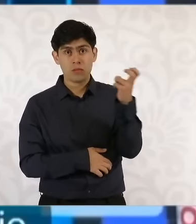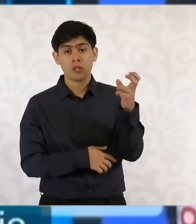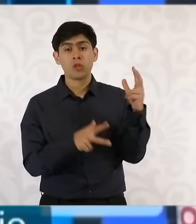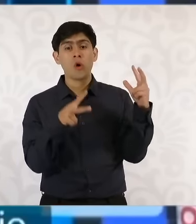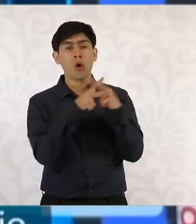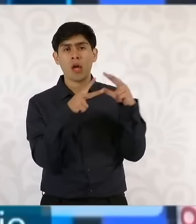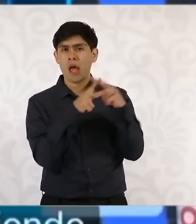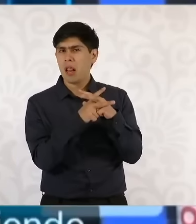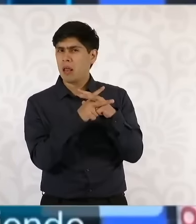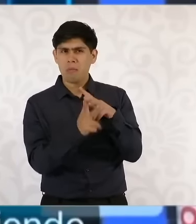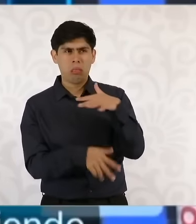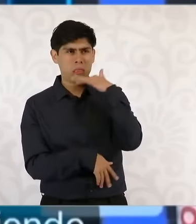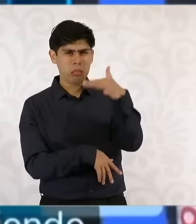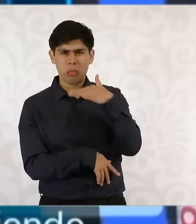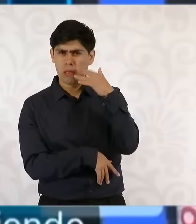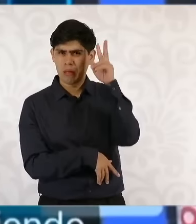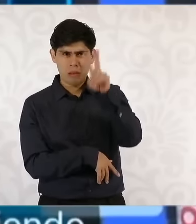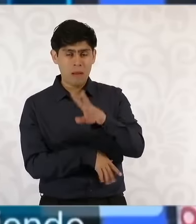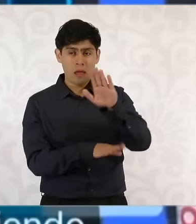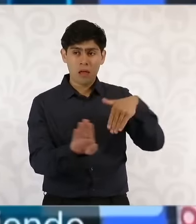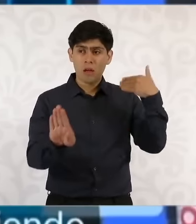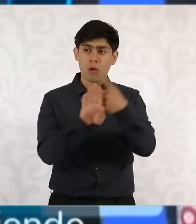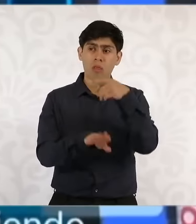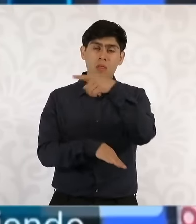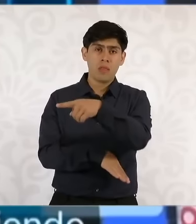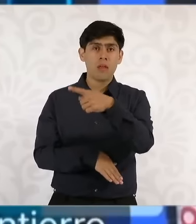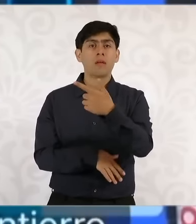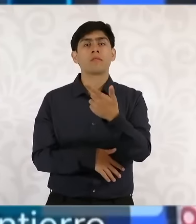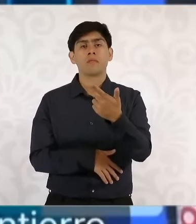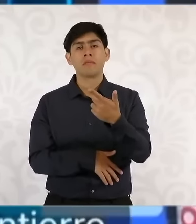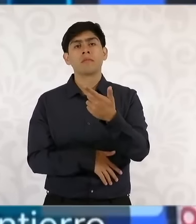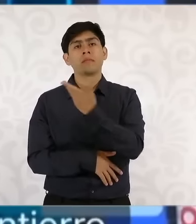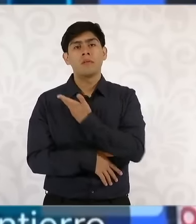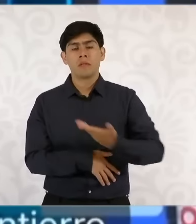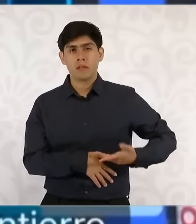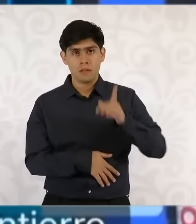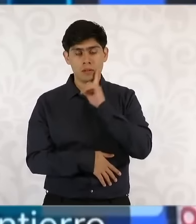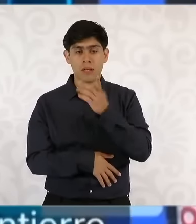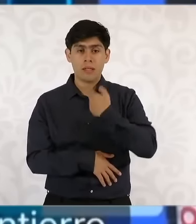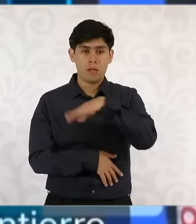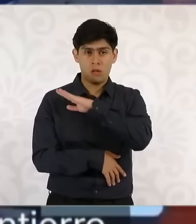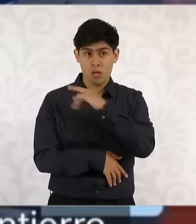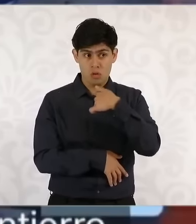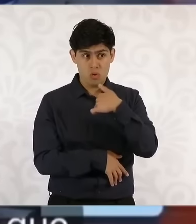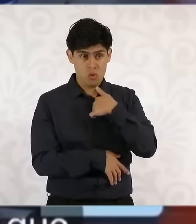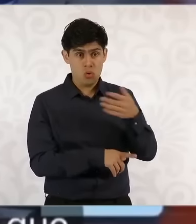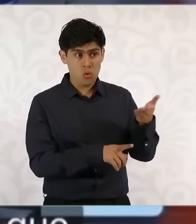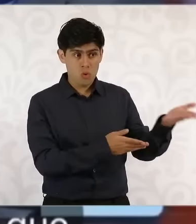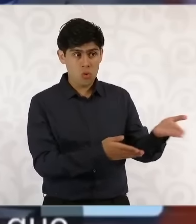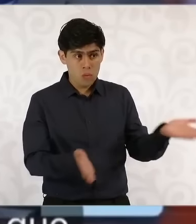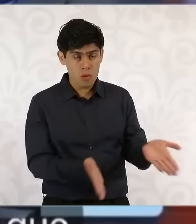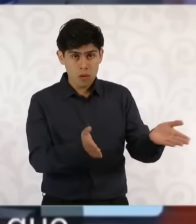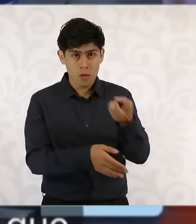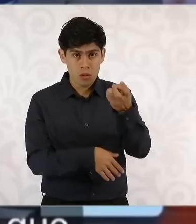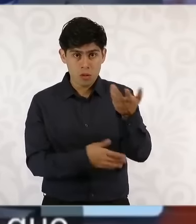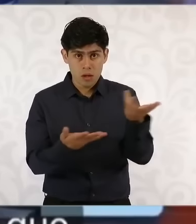en serio, contra Claudia. No es que yo recomiende que lo hagan, yo no tengo vela en el entierro, no, me